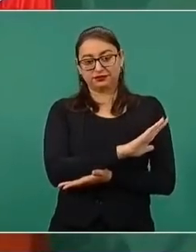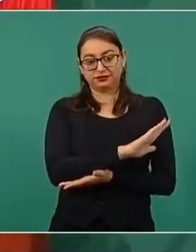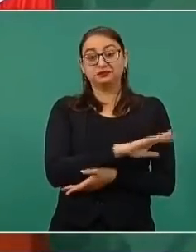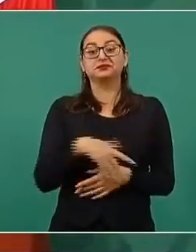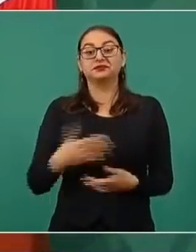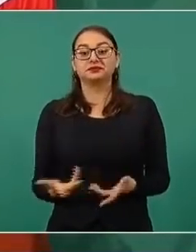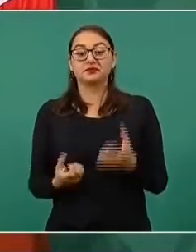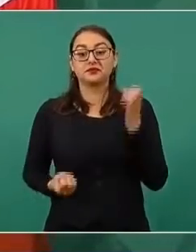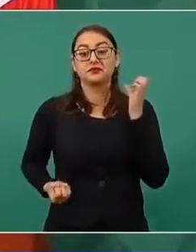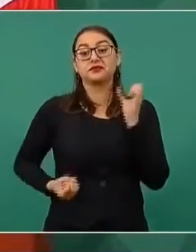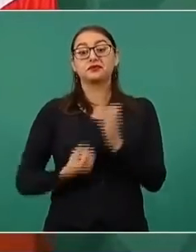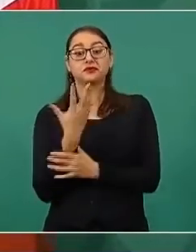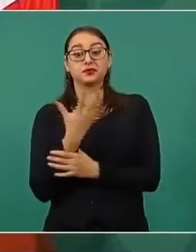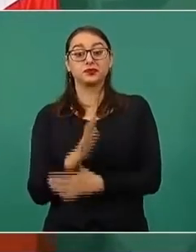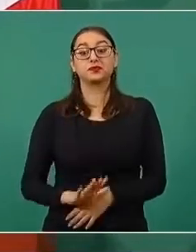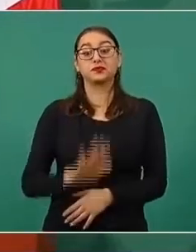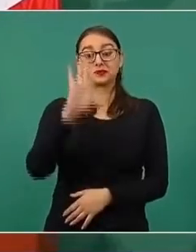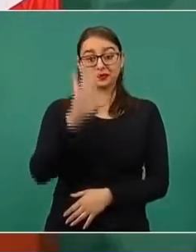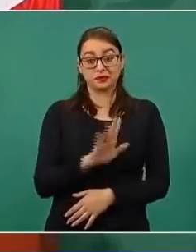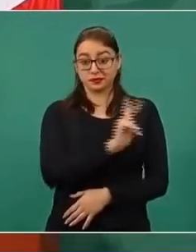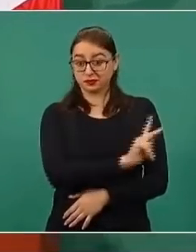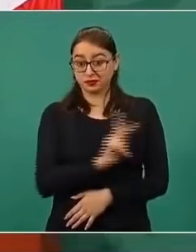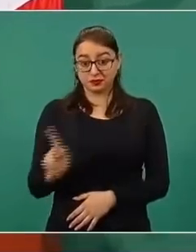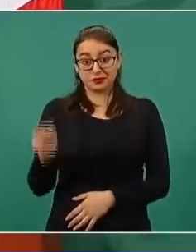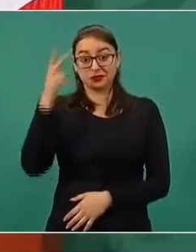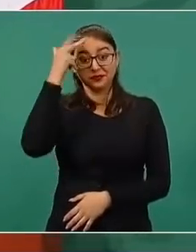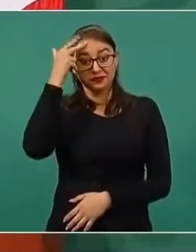surgió doña Porfiria.